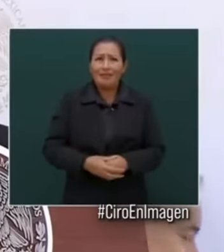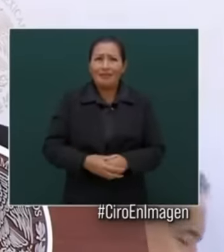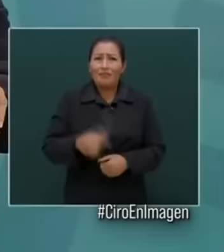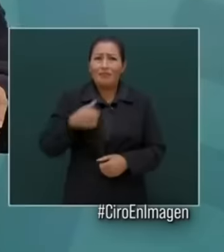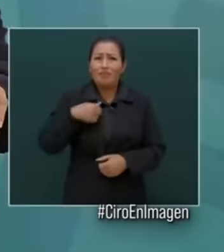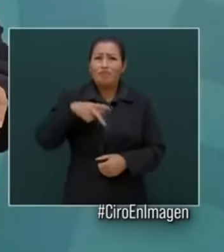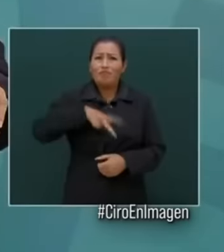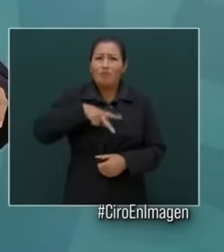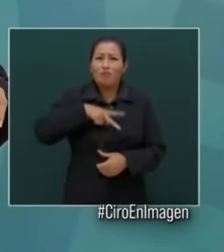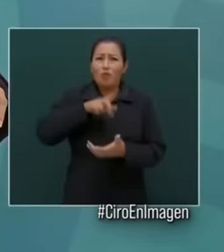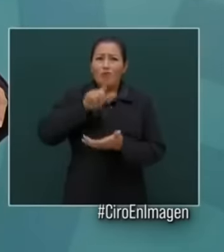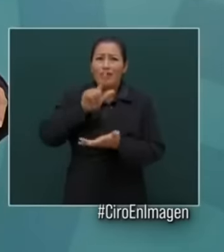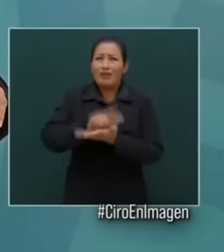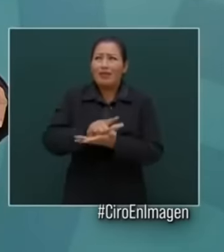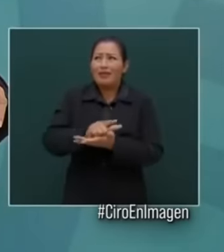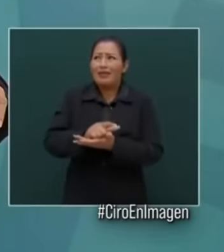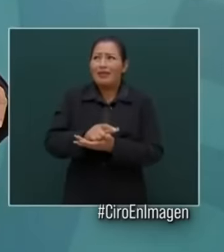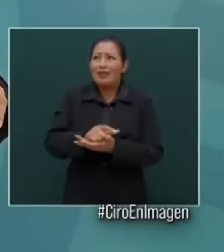Milei